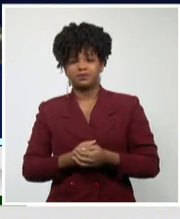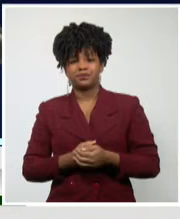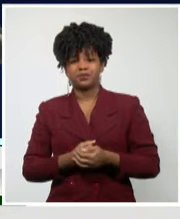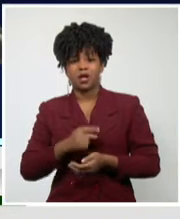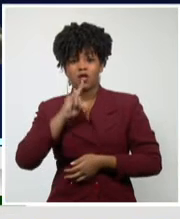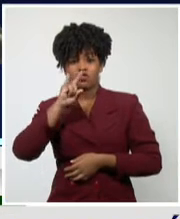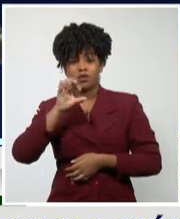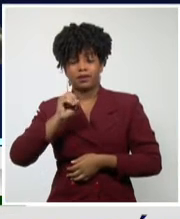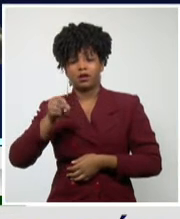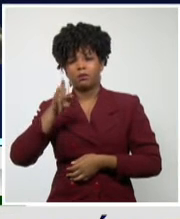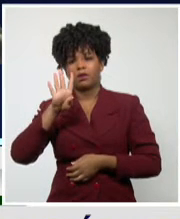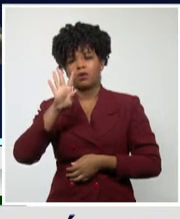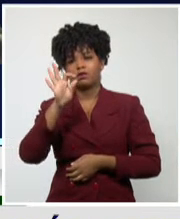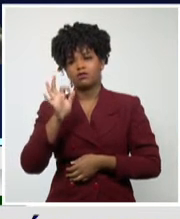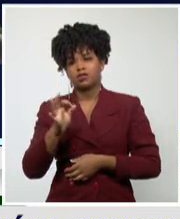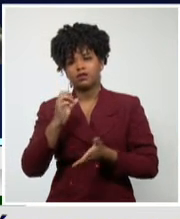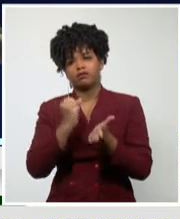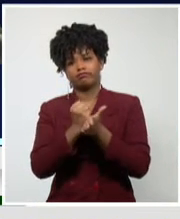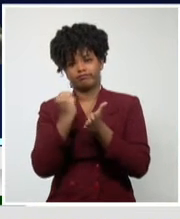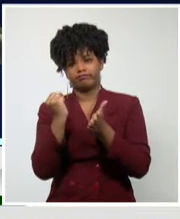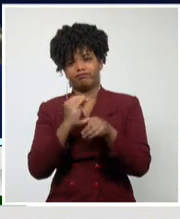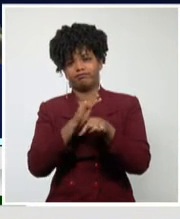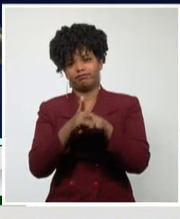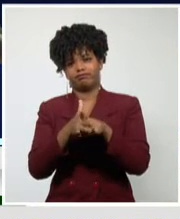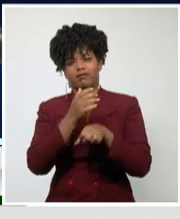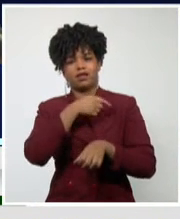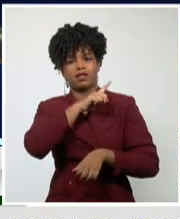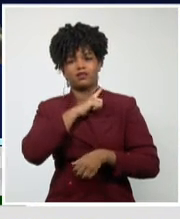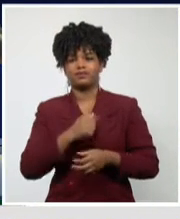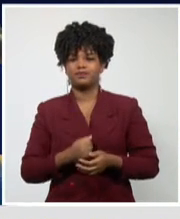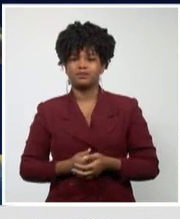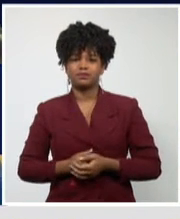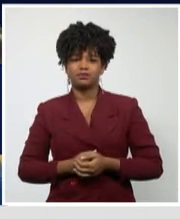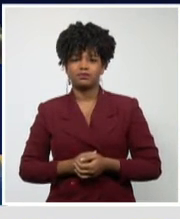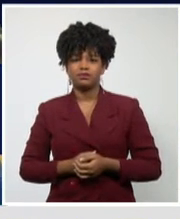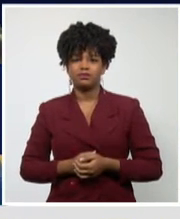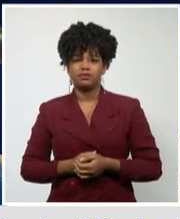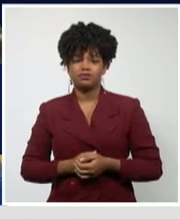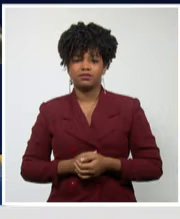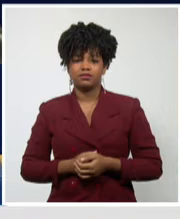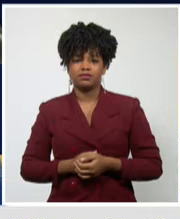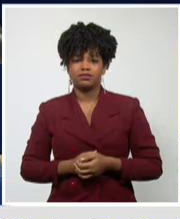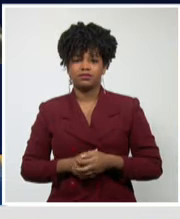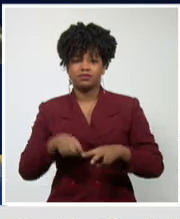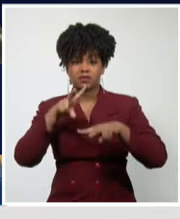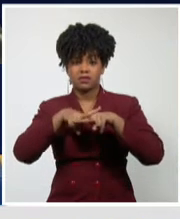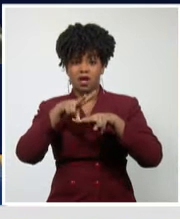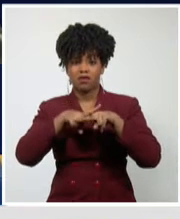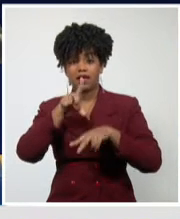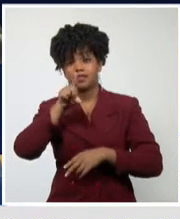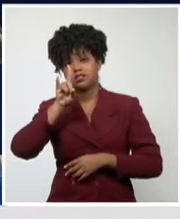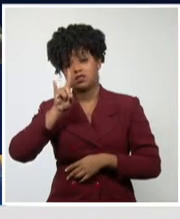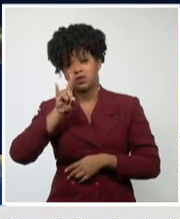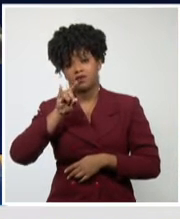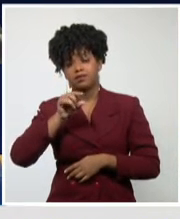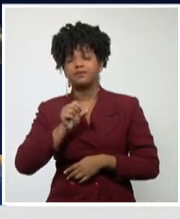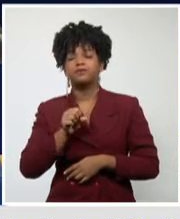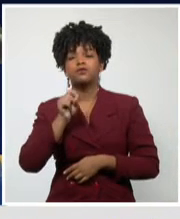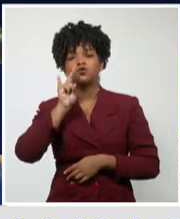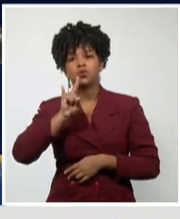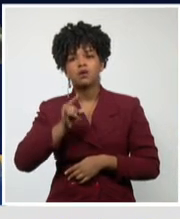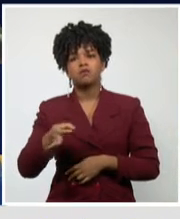90,4% de los casos confirmados ayer. En La Habana, estos 19 casos, 9 pertenecen al municipio